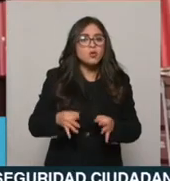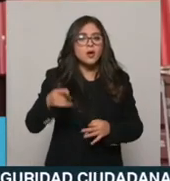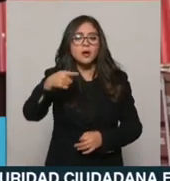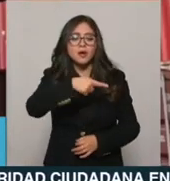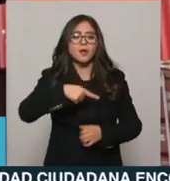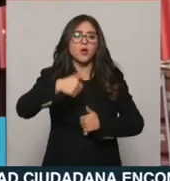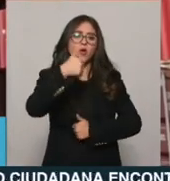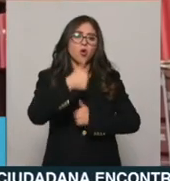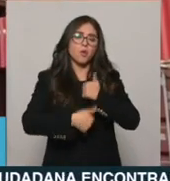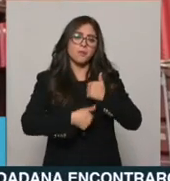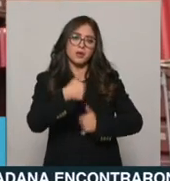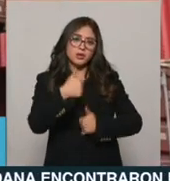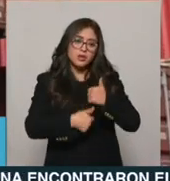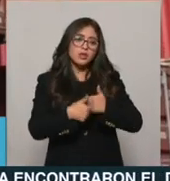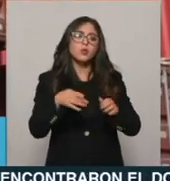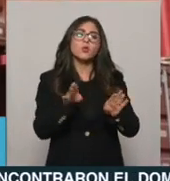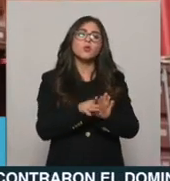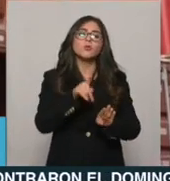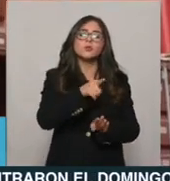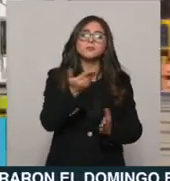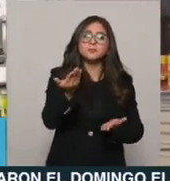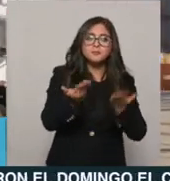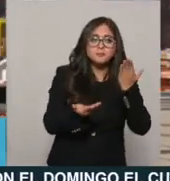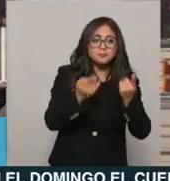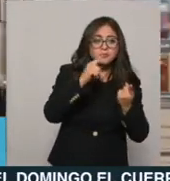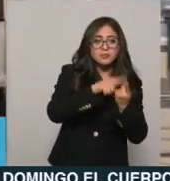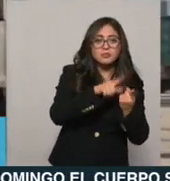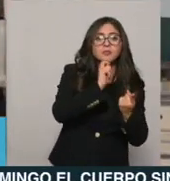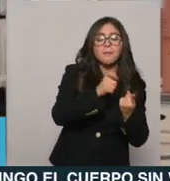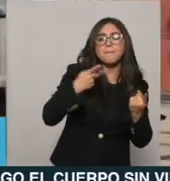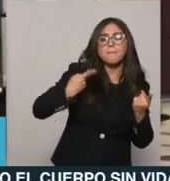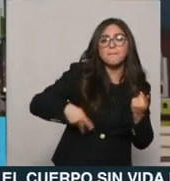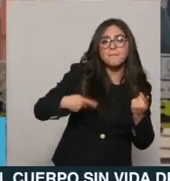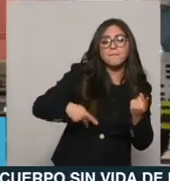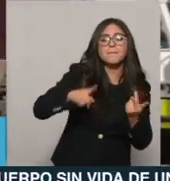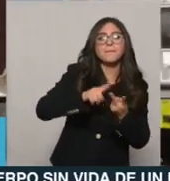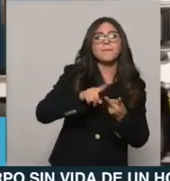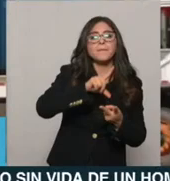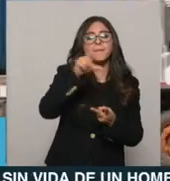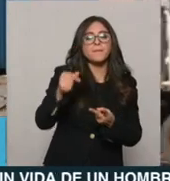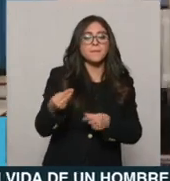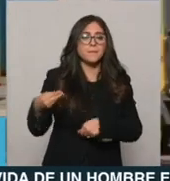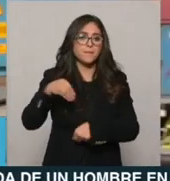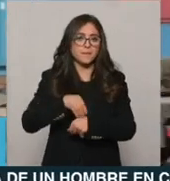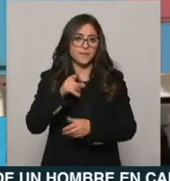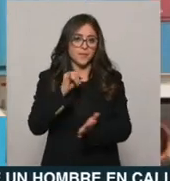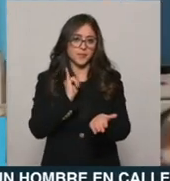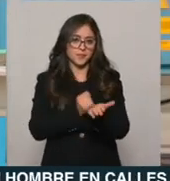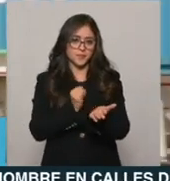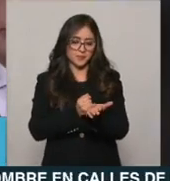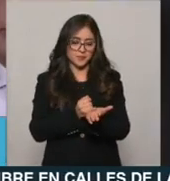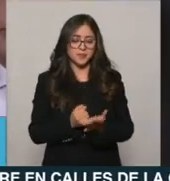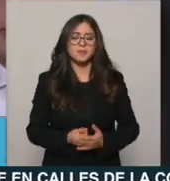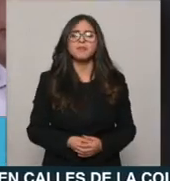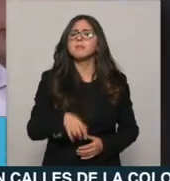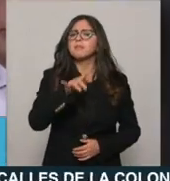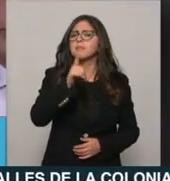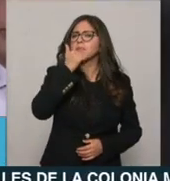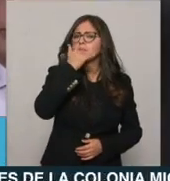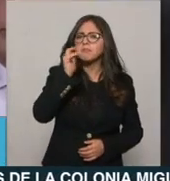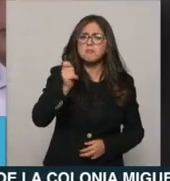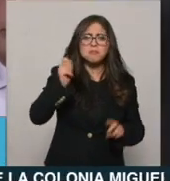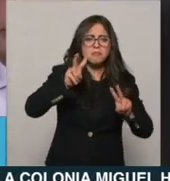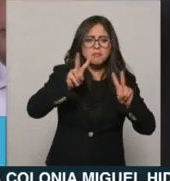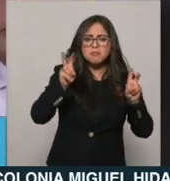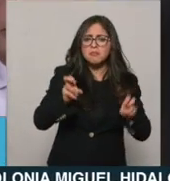en la balanza, por un lado personas y por otro los aranceles. Respecto al caso de Chapo Guzmán, profesor, previo a esta